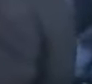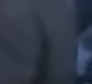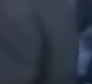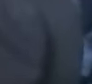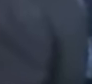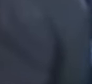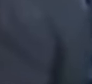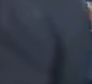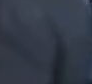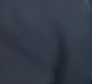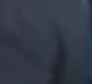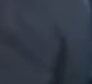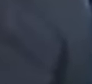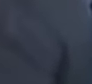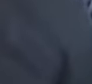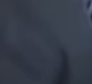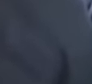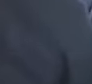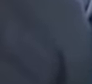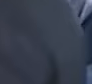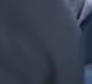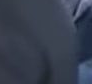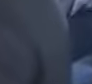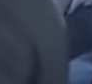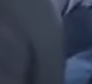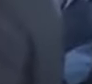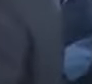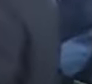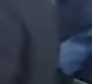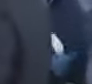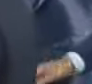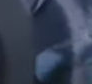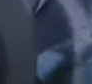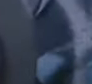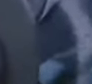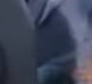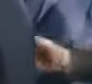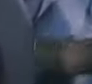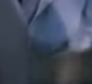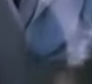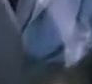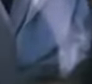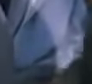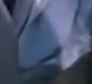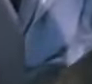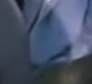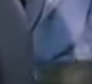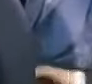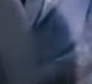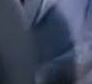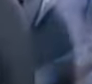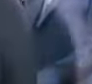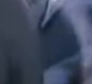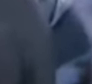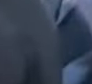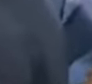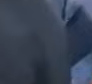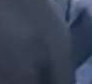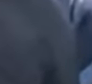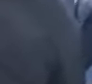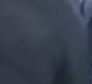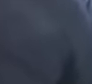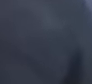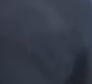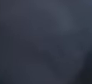nuestro país, quienes también tuvieron la oportunidad de ser testigos del talante democrático que vive la patria de